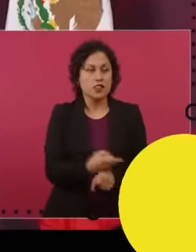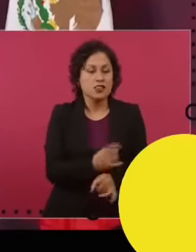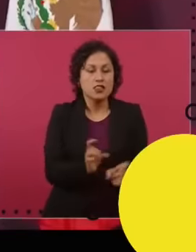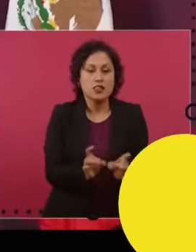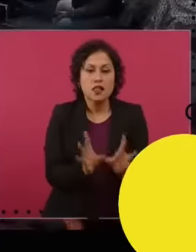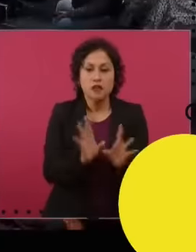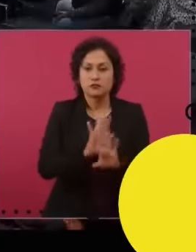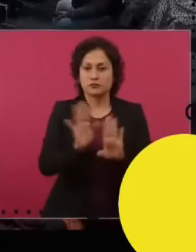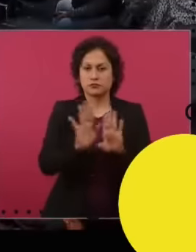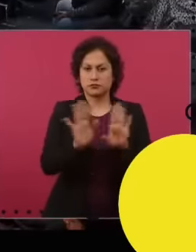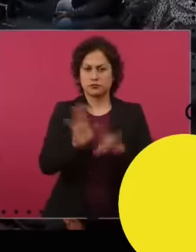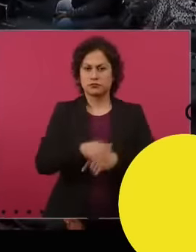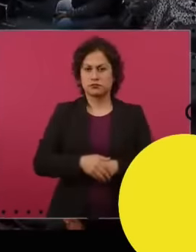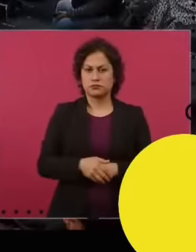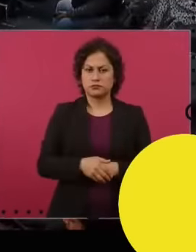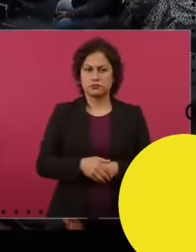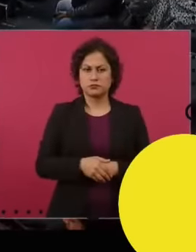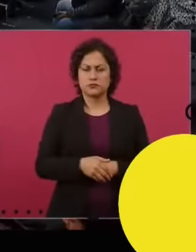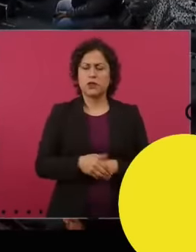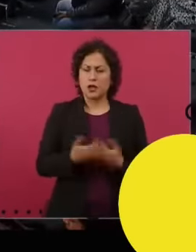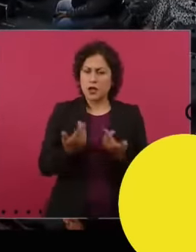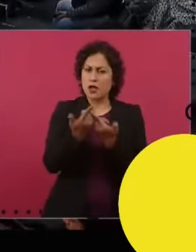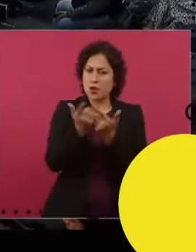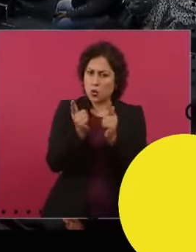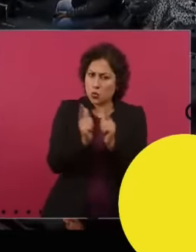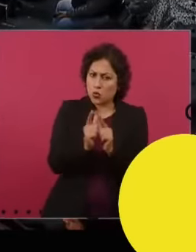De grupos de la delincuencia.